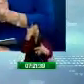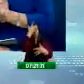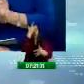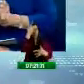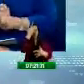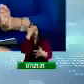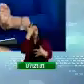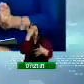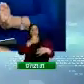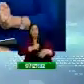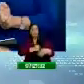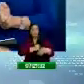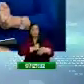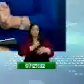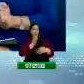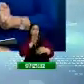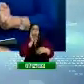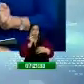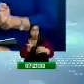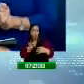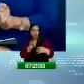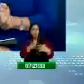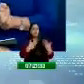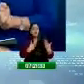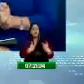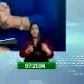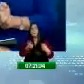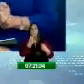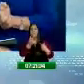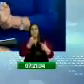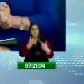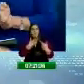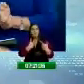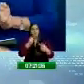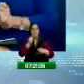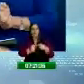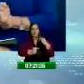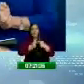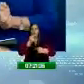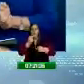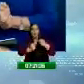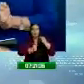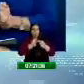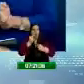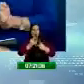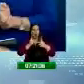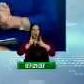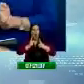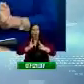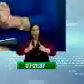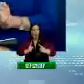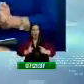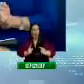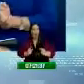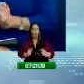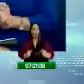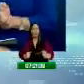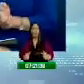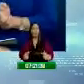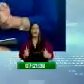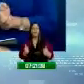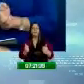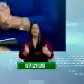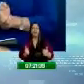puede volver a reinfectarse. Es por esto que aquellos pacientes que ya se han curado, que tenemos 3 curados acá en el país, les estamos haciendo